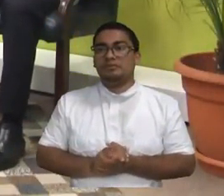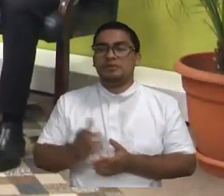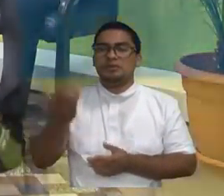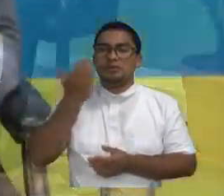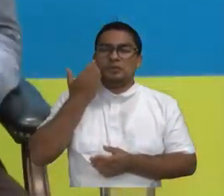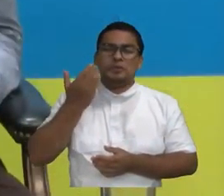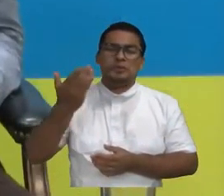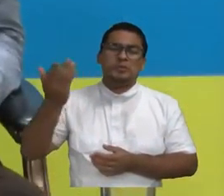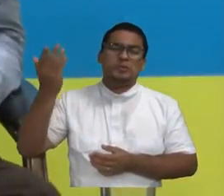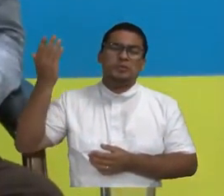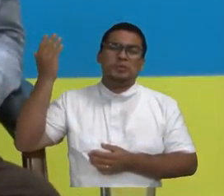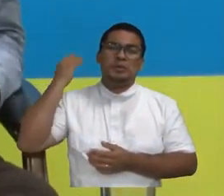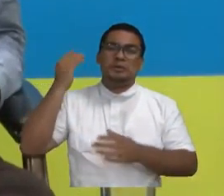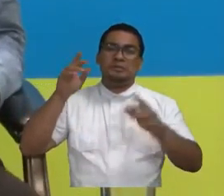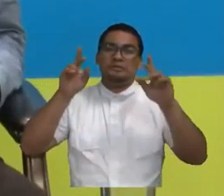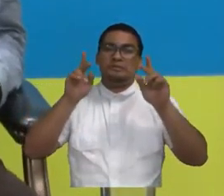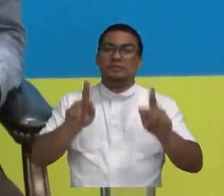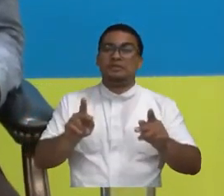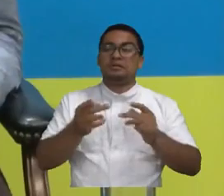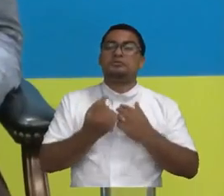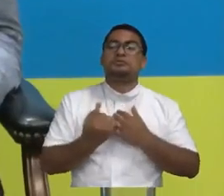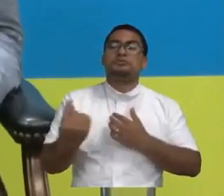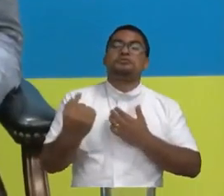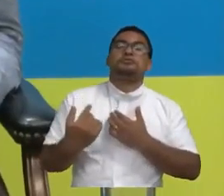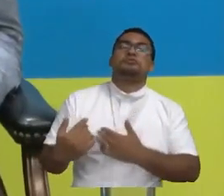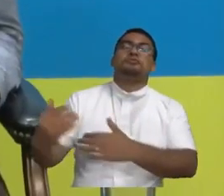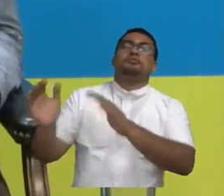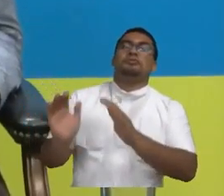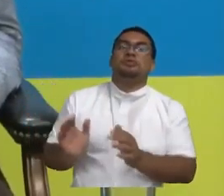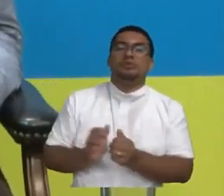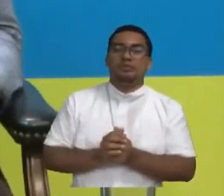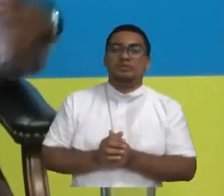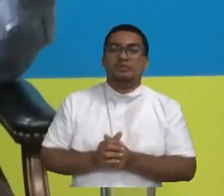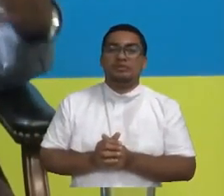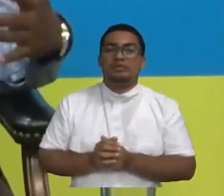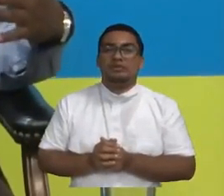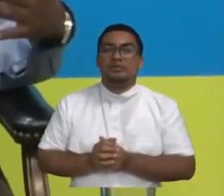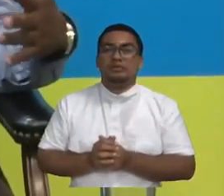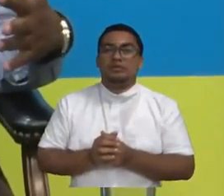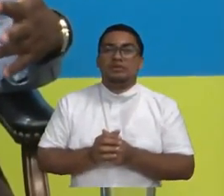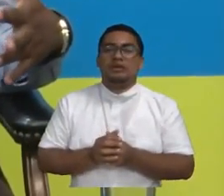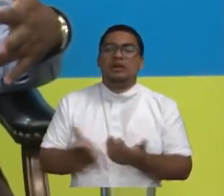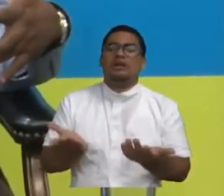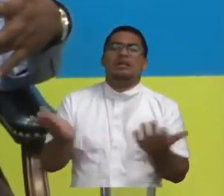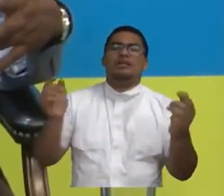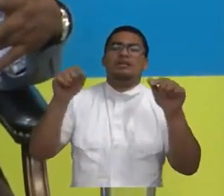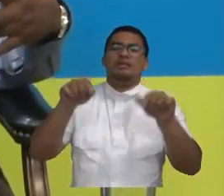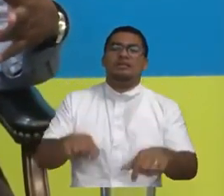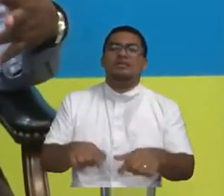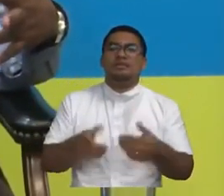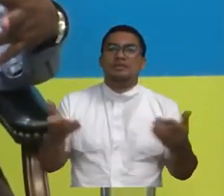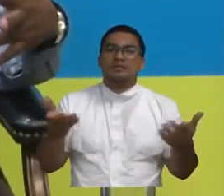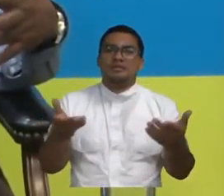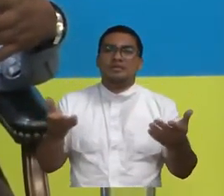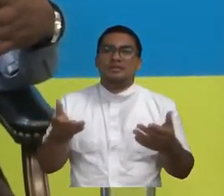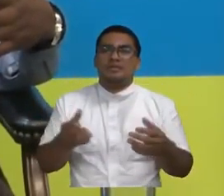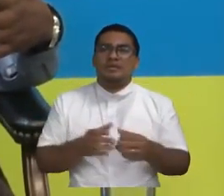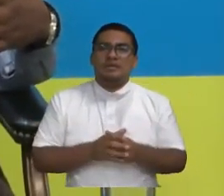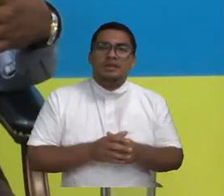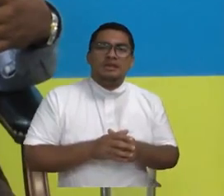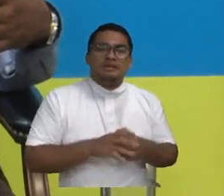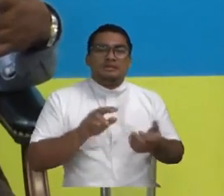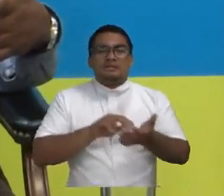mucho antes, a las personas se aislaba y había rechazo, ¿cómo es ahora? Me imagino que tiene que ver una